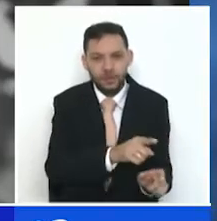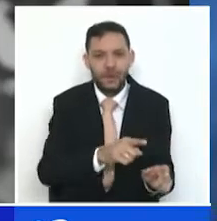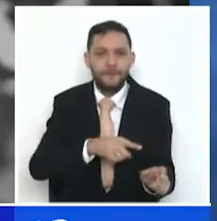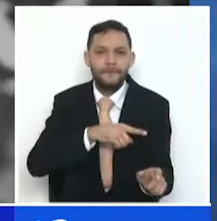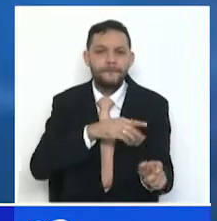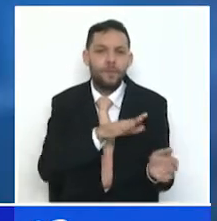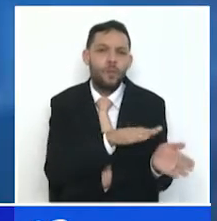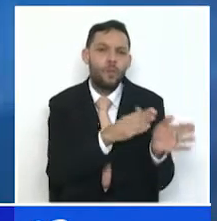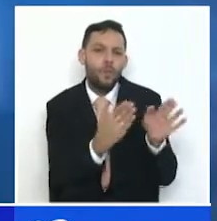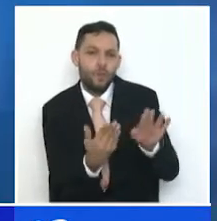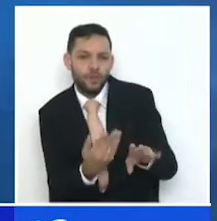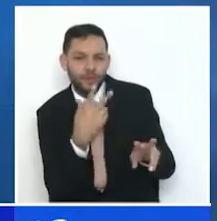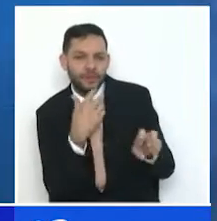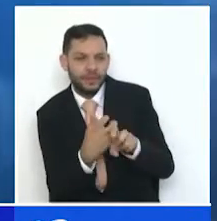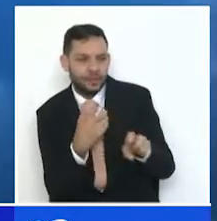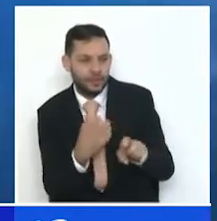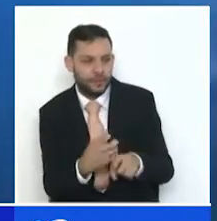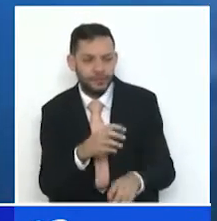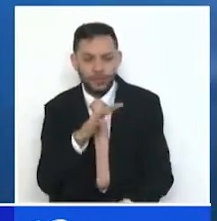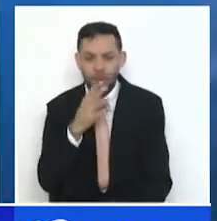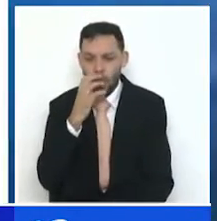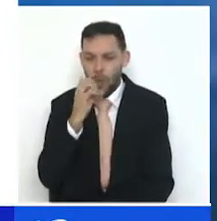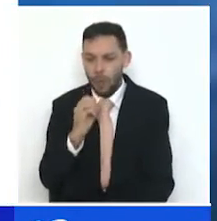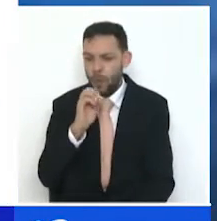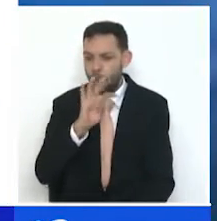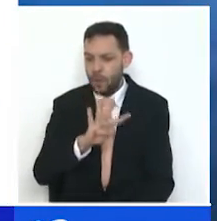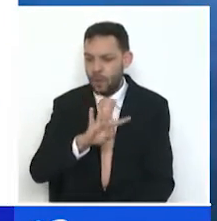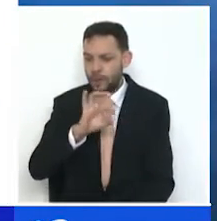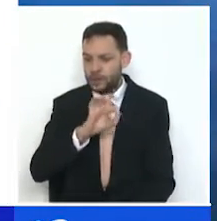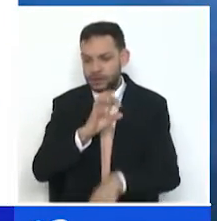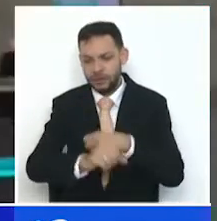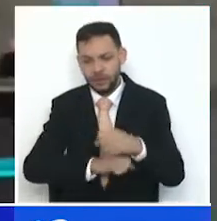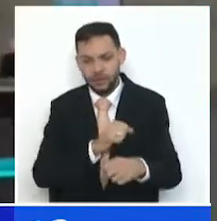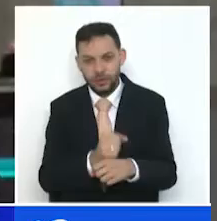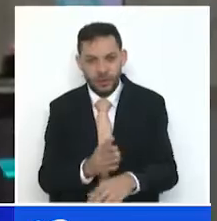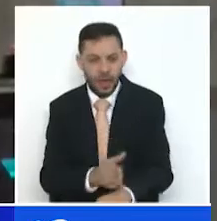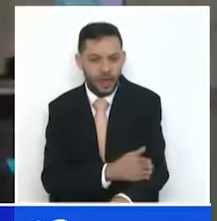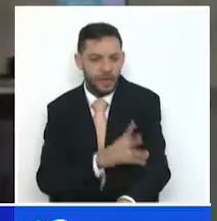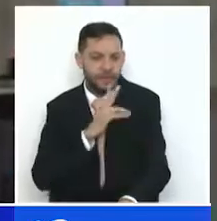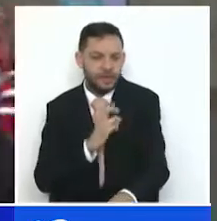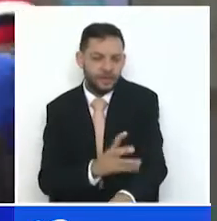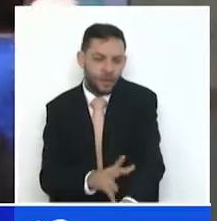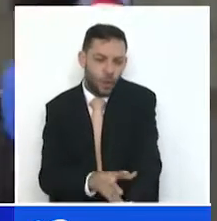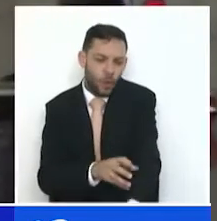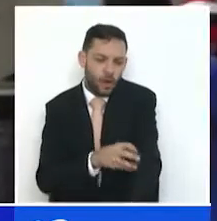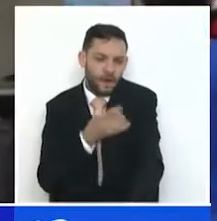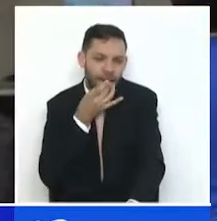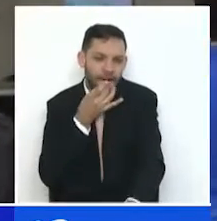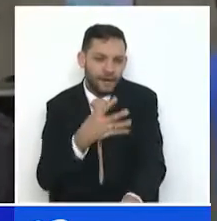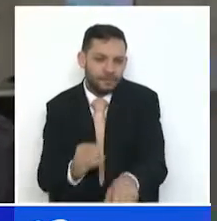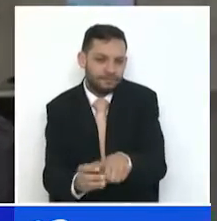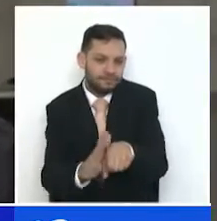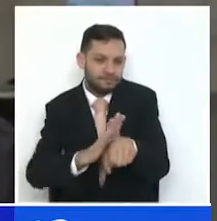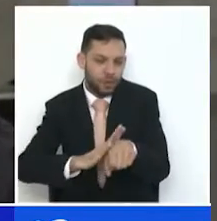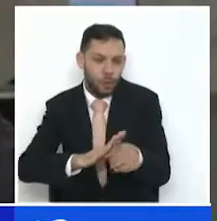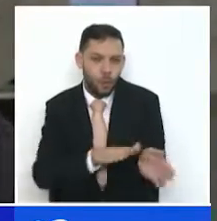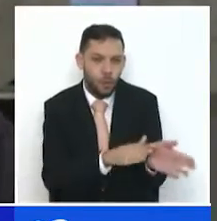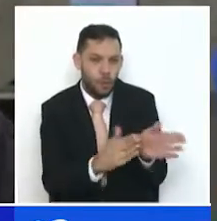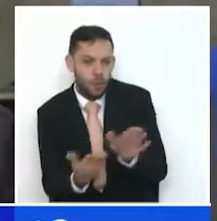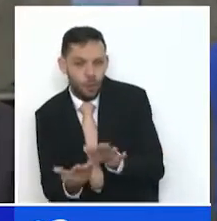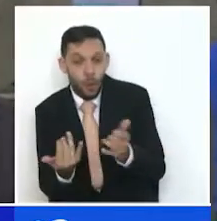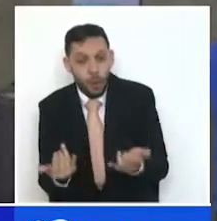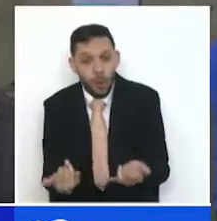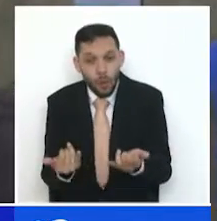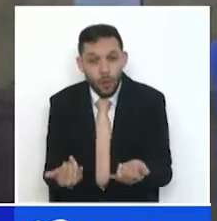el coronavirus. El hombre de 48 años de edad no tenía preexistencias. El padre Everardo hoy estaría